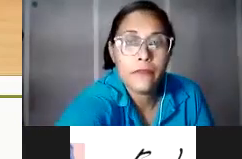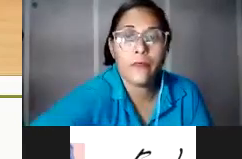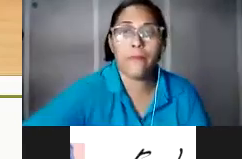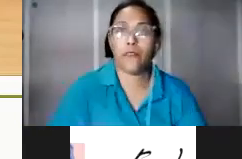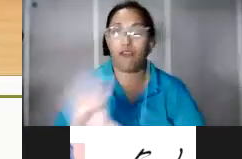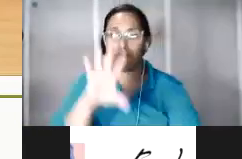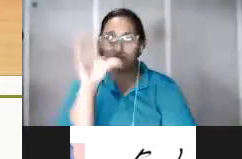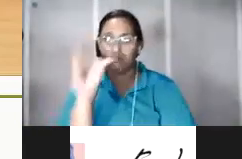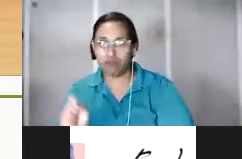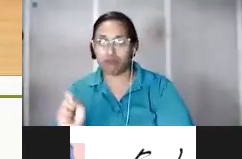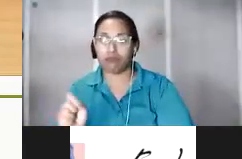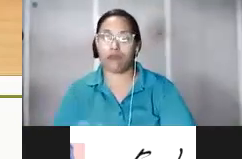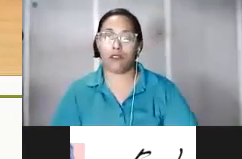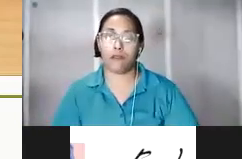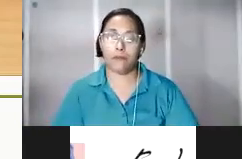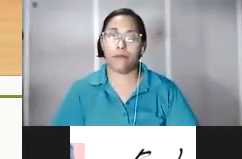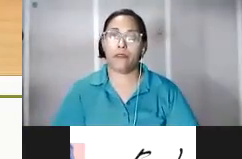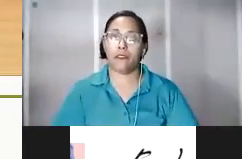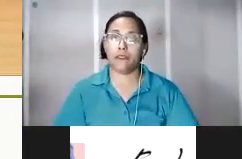afrocaribeña, tildándolas